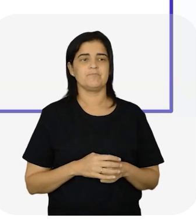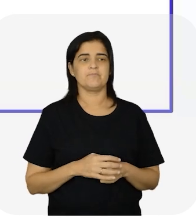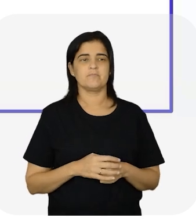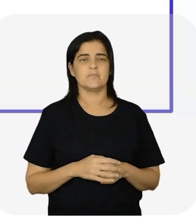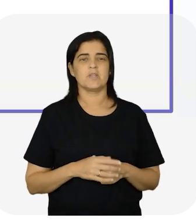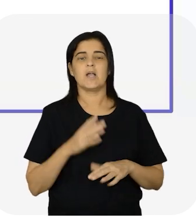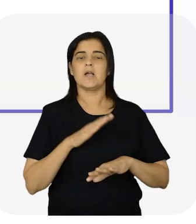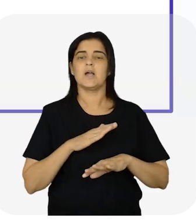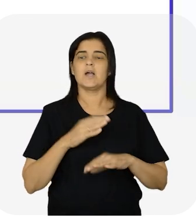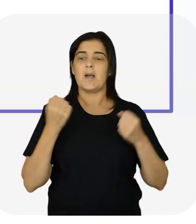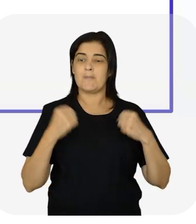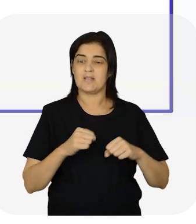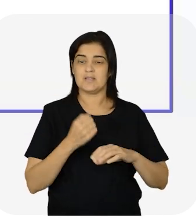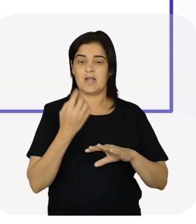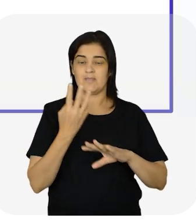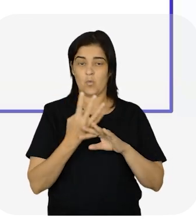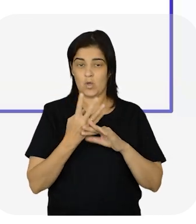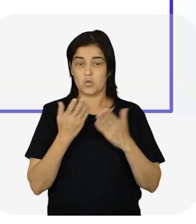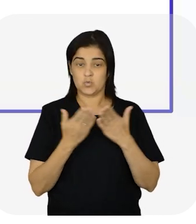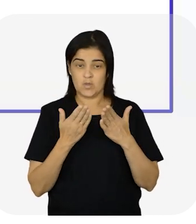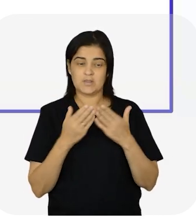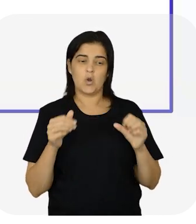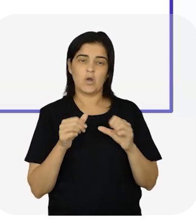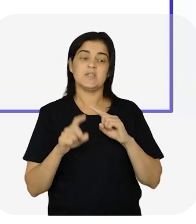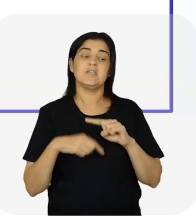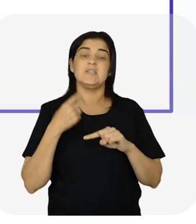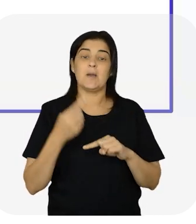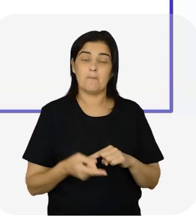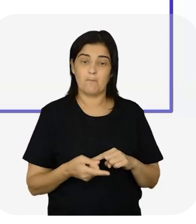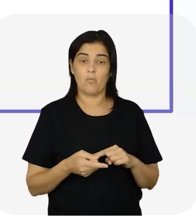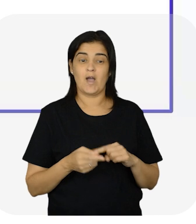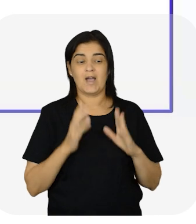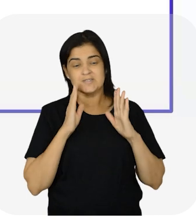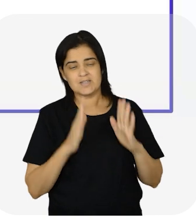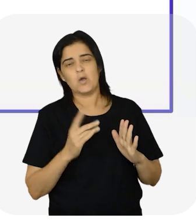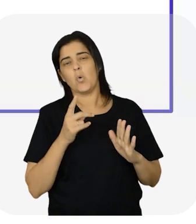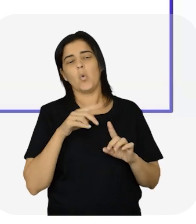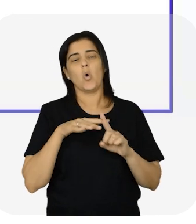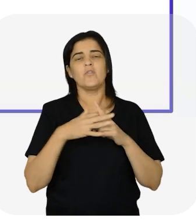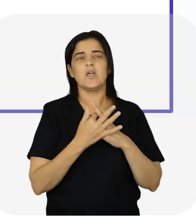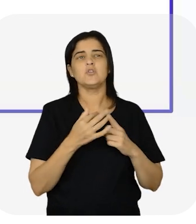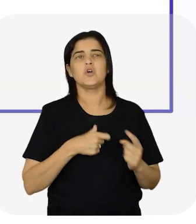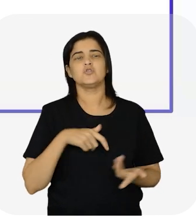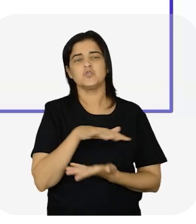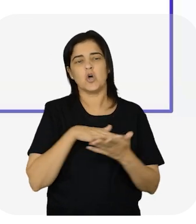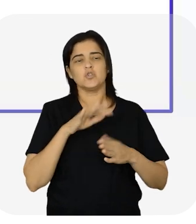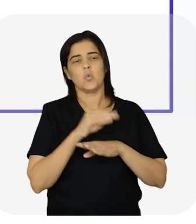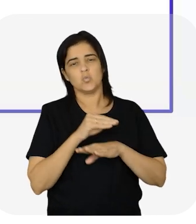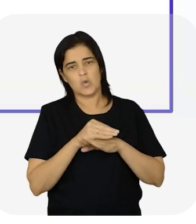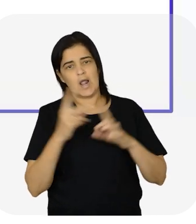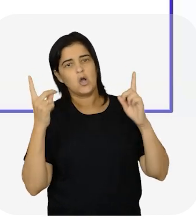La práctica del cuarto, los estudiantes la realizan en escuelas Aprender, que están, bueno, en un contexto sociocultural